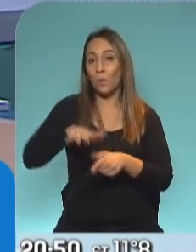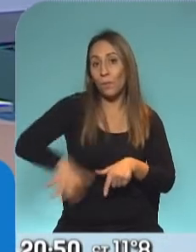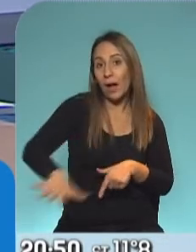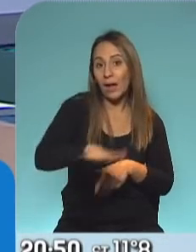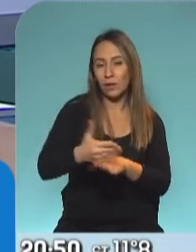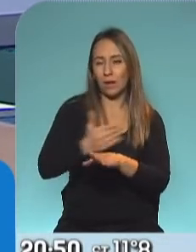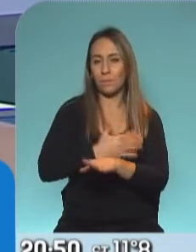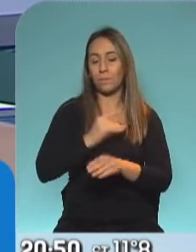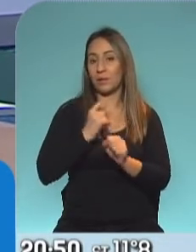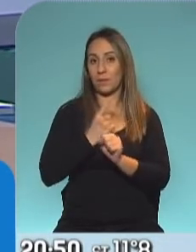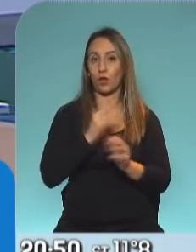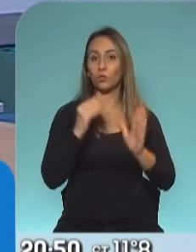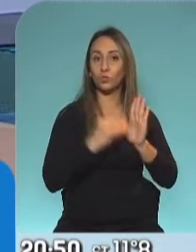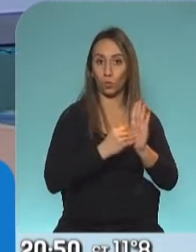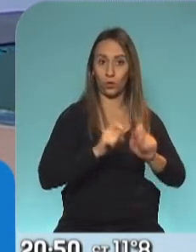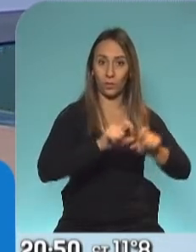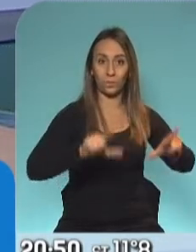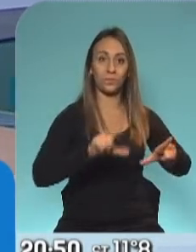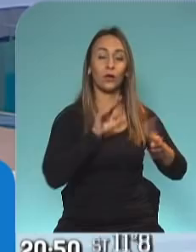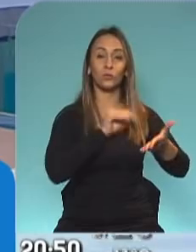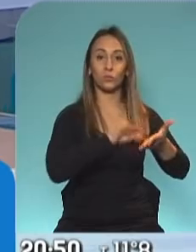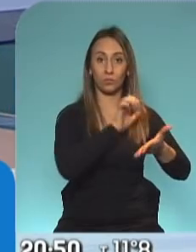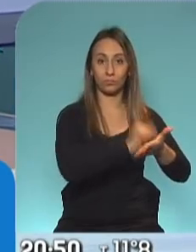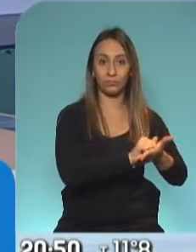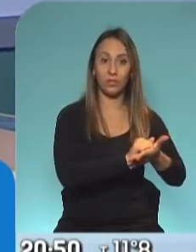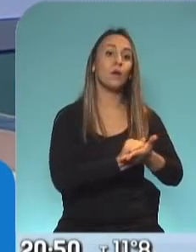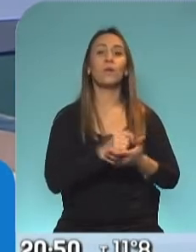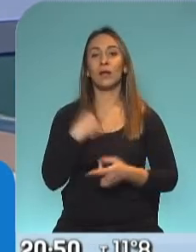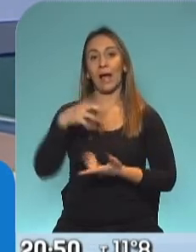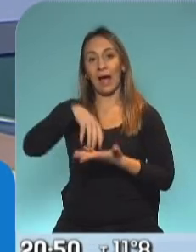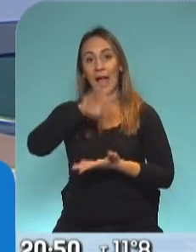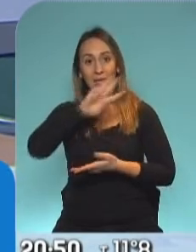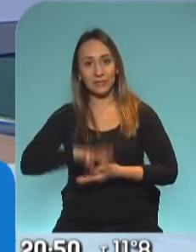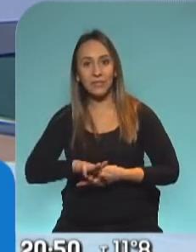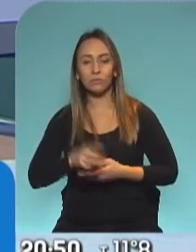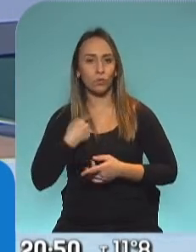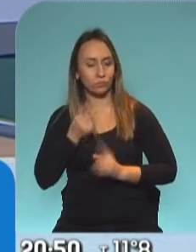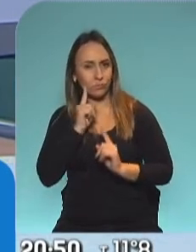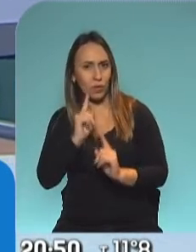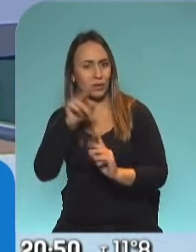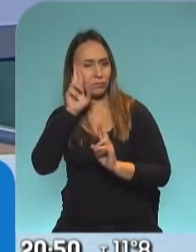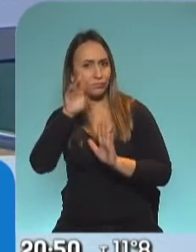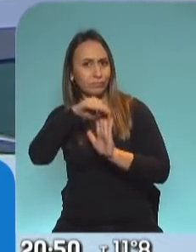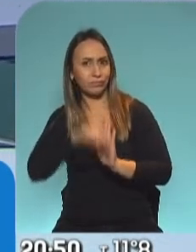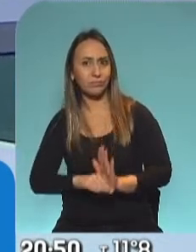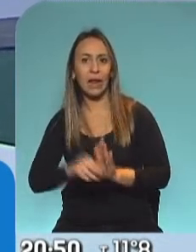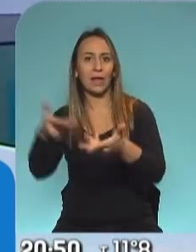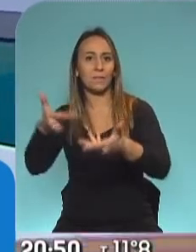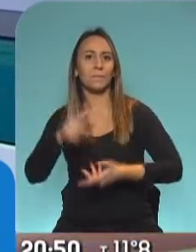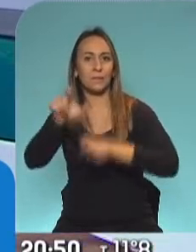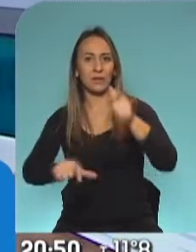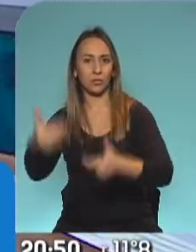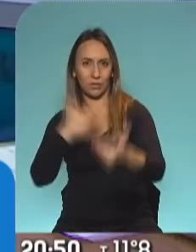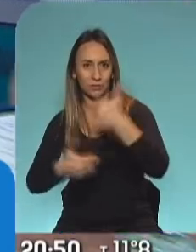estamos siendo muy cuidadosos para poder recibir vecinos y vecinas en lugares donde estamos transcurriendo la fase 1 de la cuarentena. Bien, beso